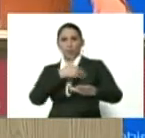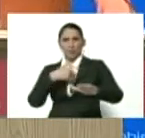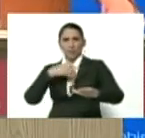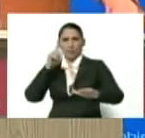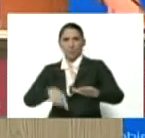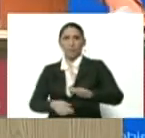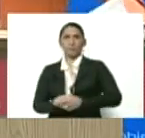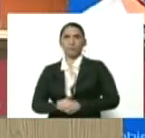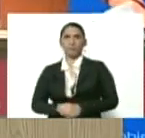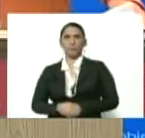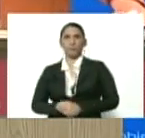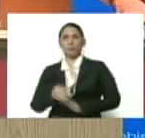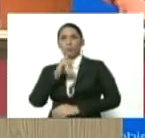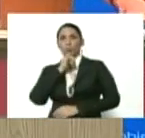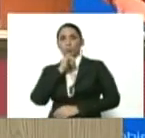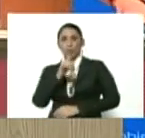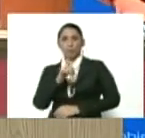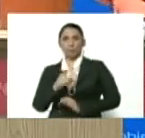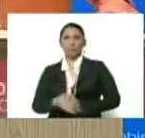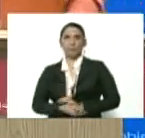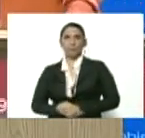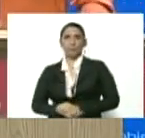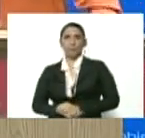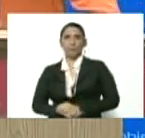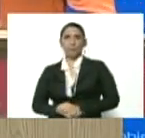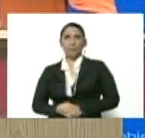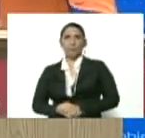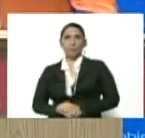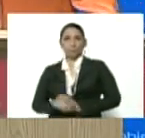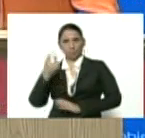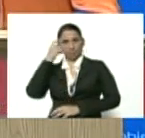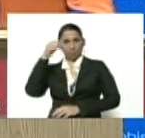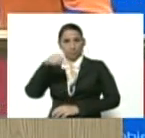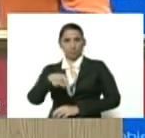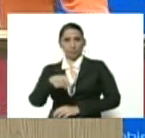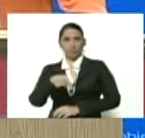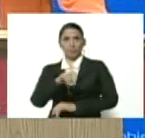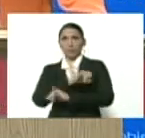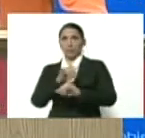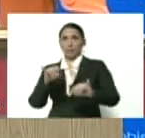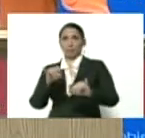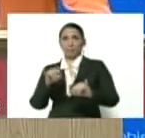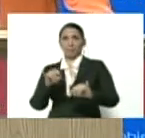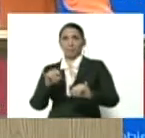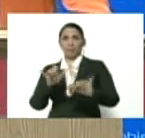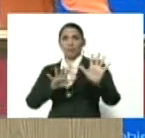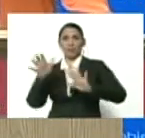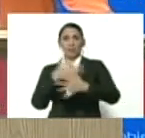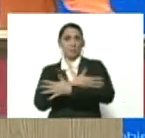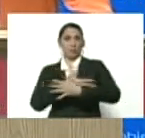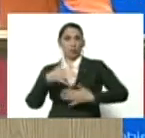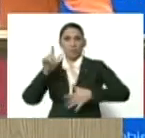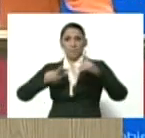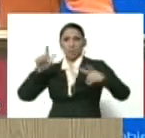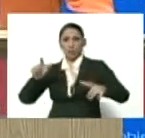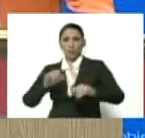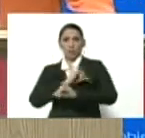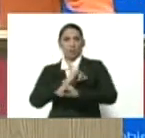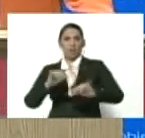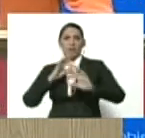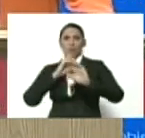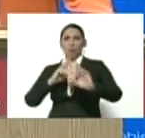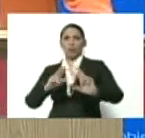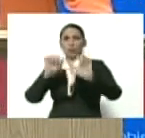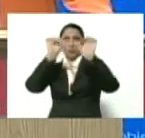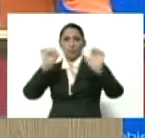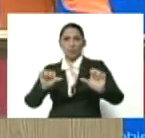también informar que al día de hoy ya prácticamente 15 millones de personas han